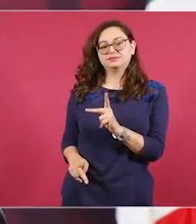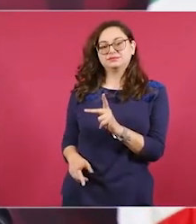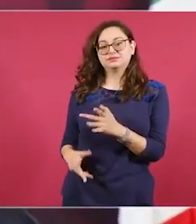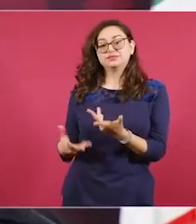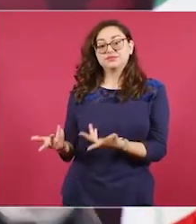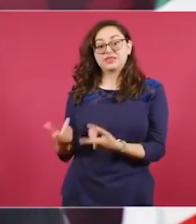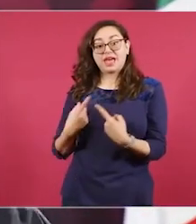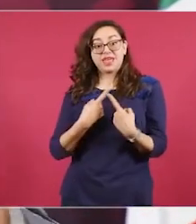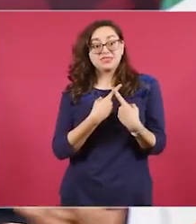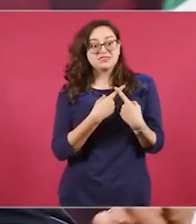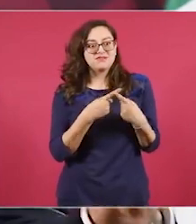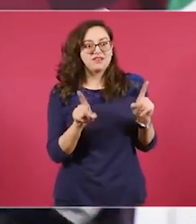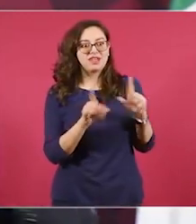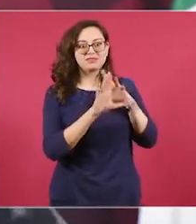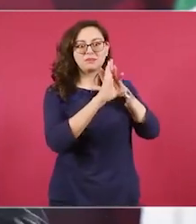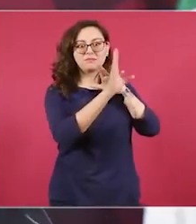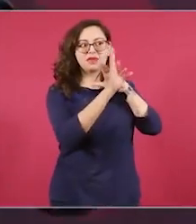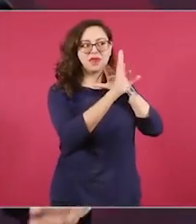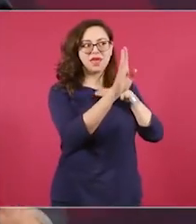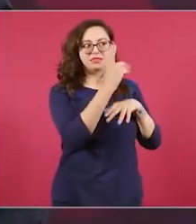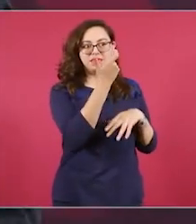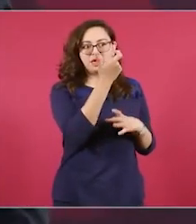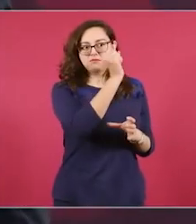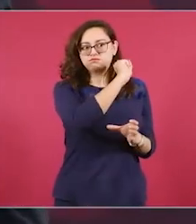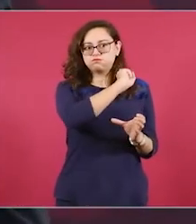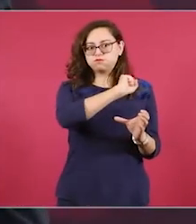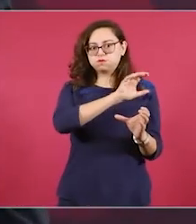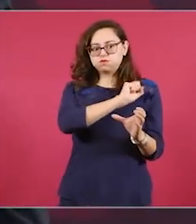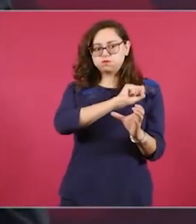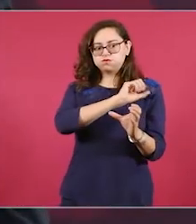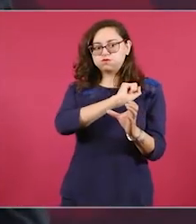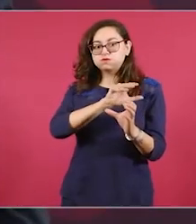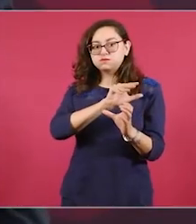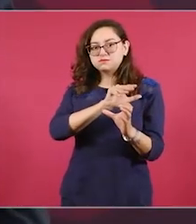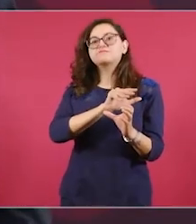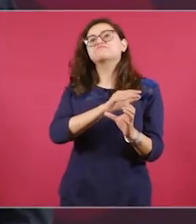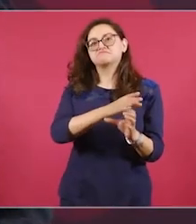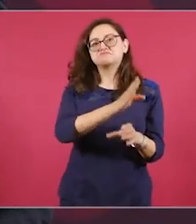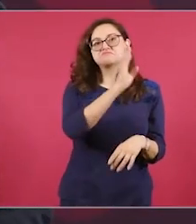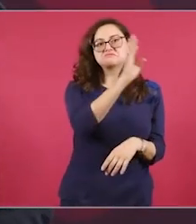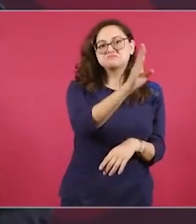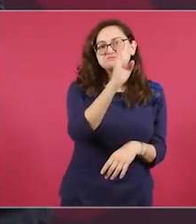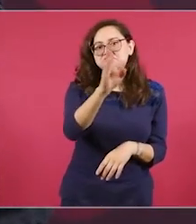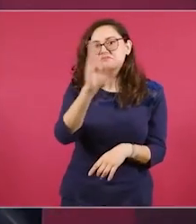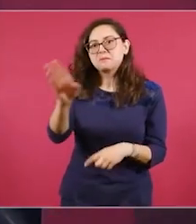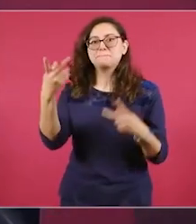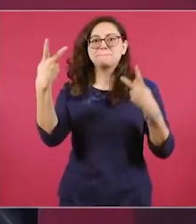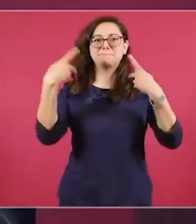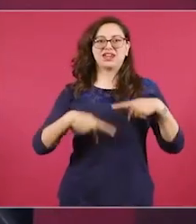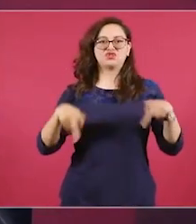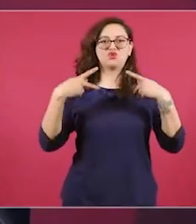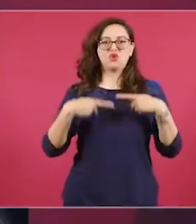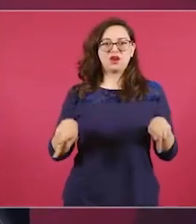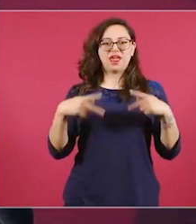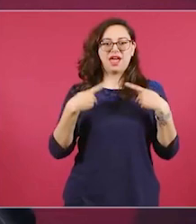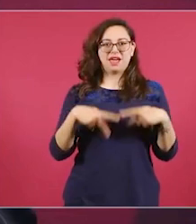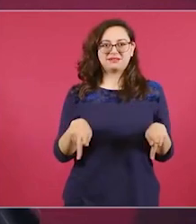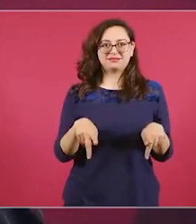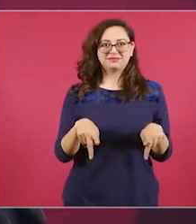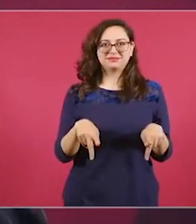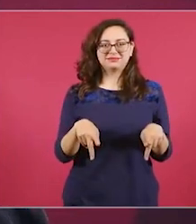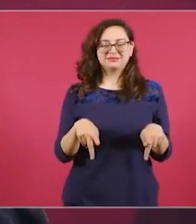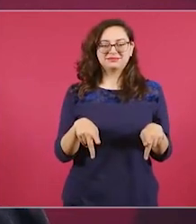Y en el caso de las remesas, sí, el turismo también es muy